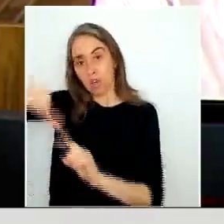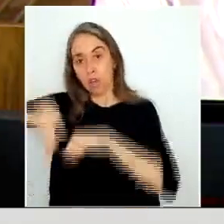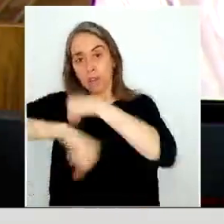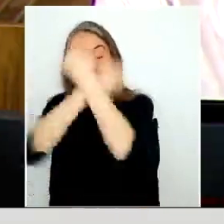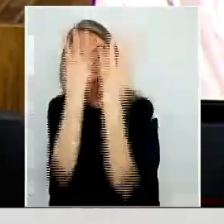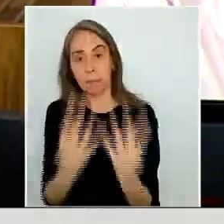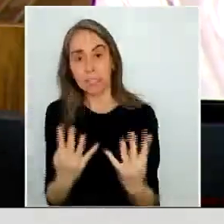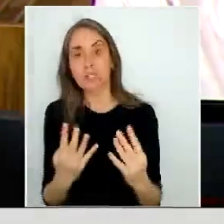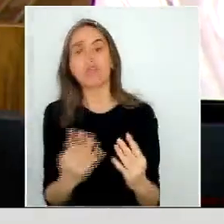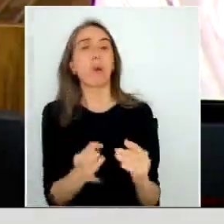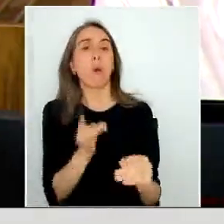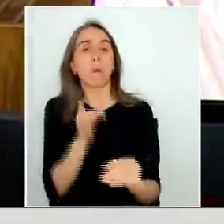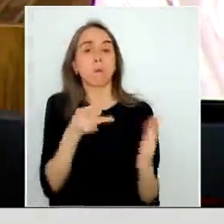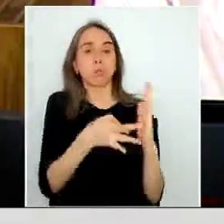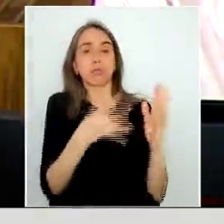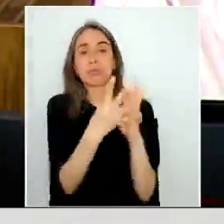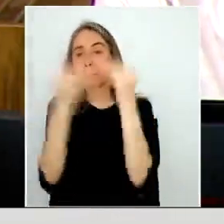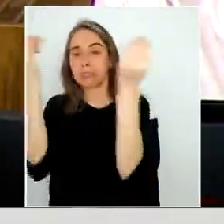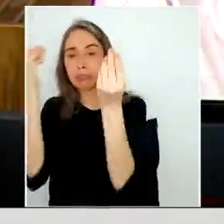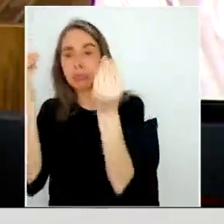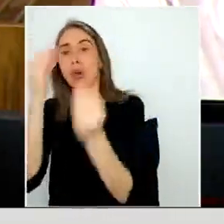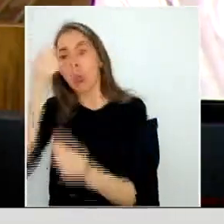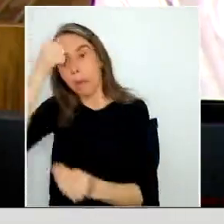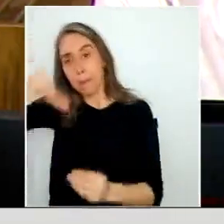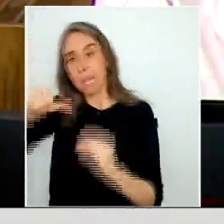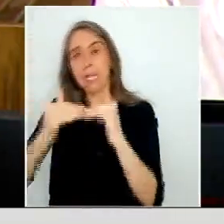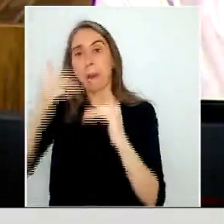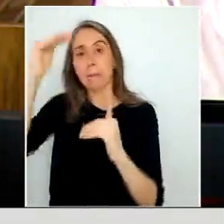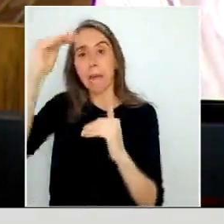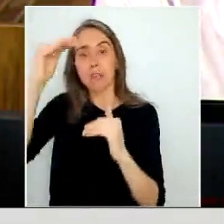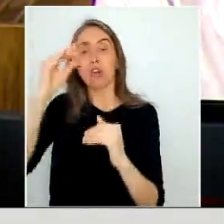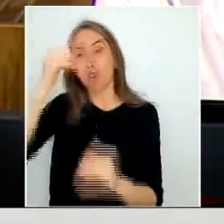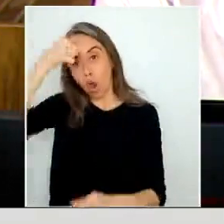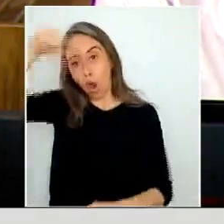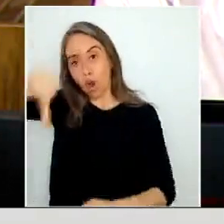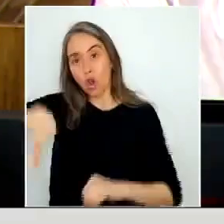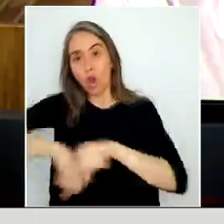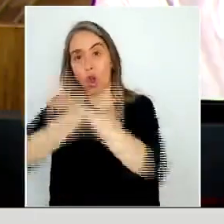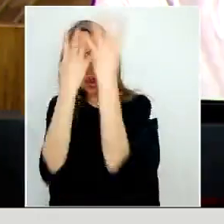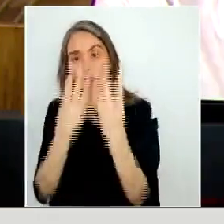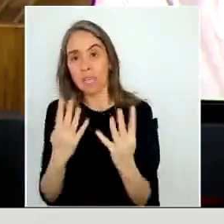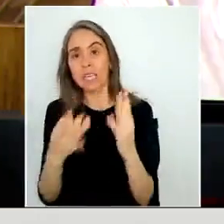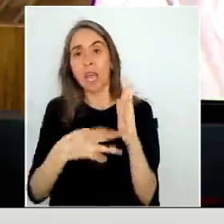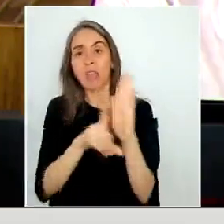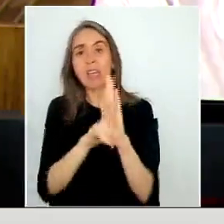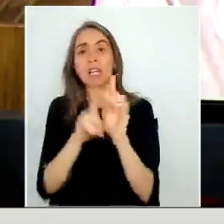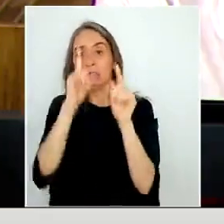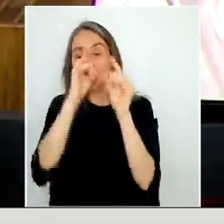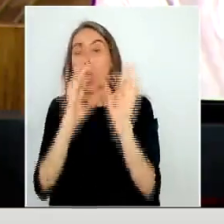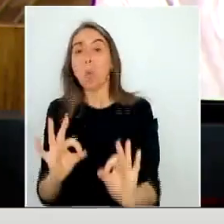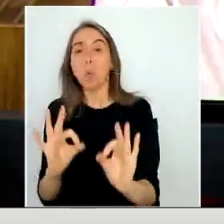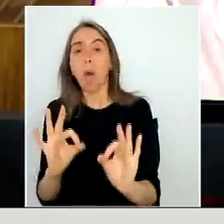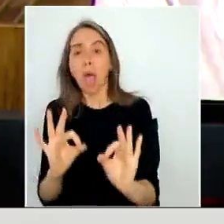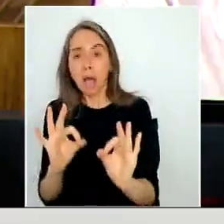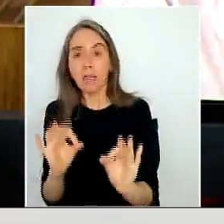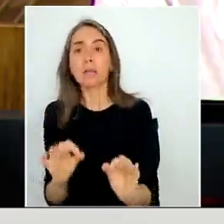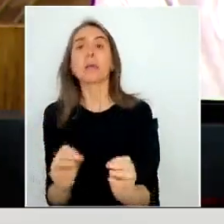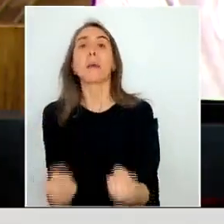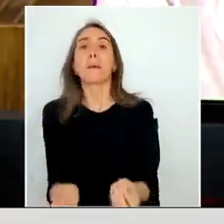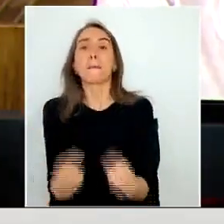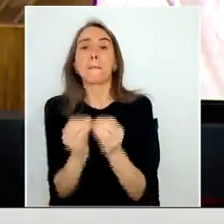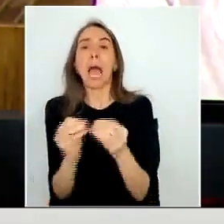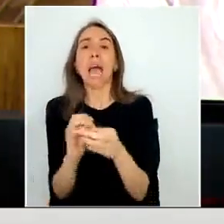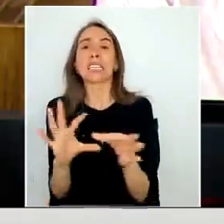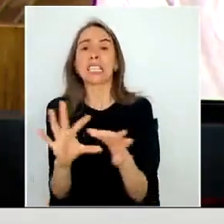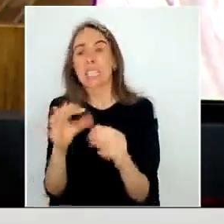anterior de mayor o igual pena o si existe por delitos de la misma especie vale decir se agrava la pena para